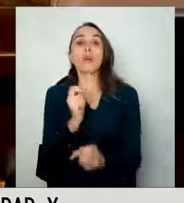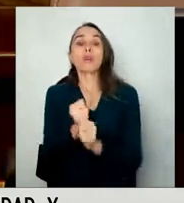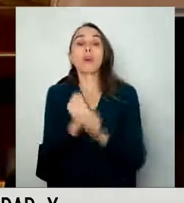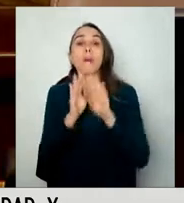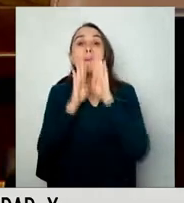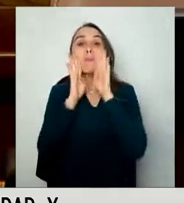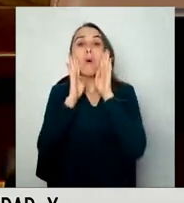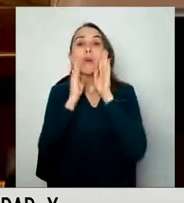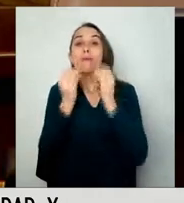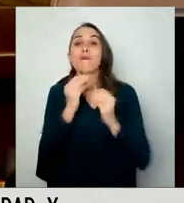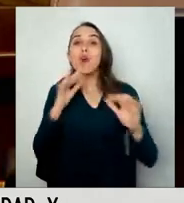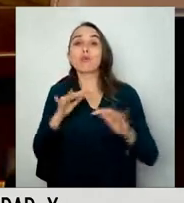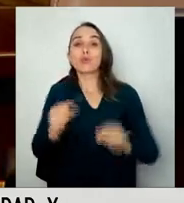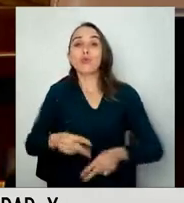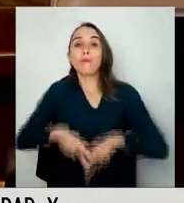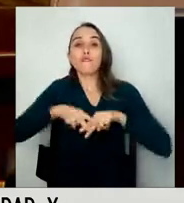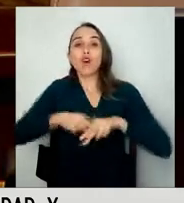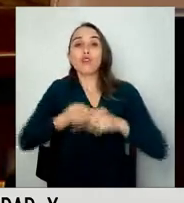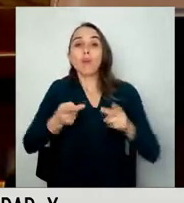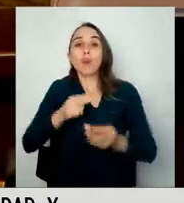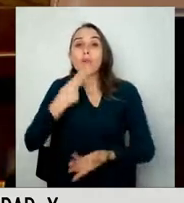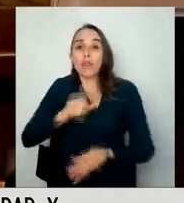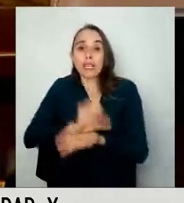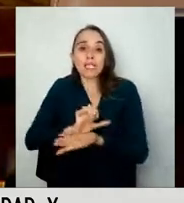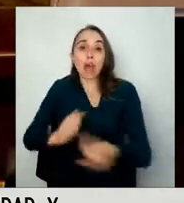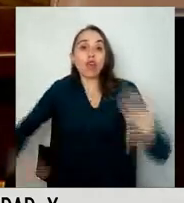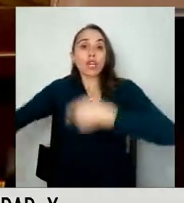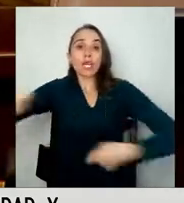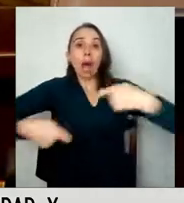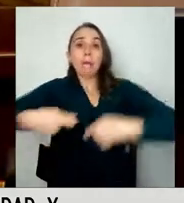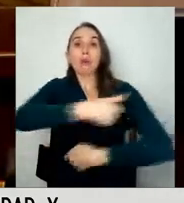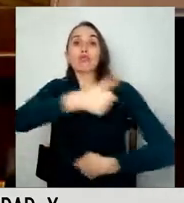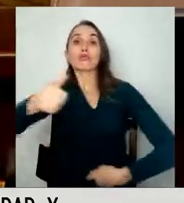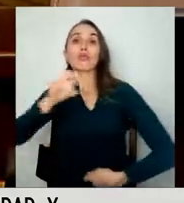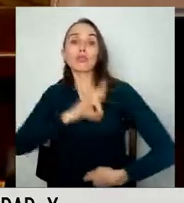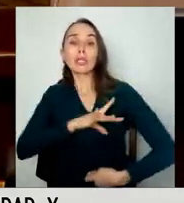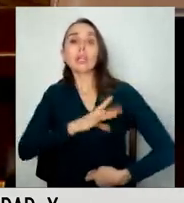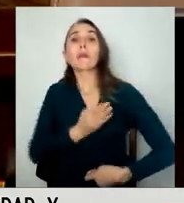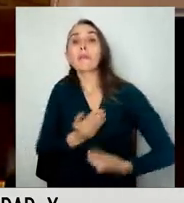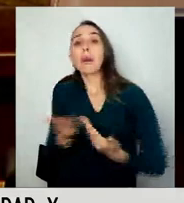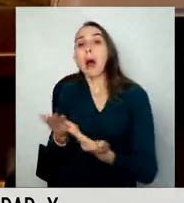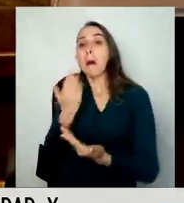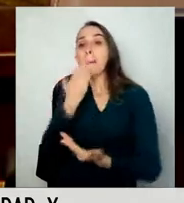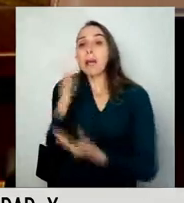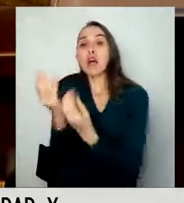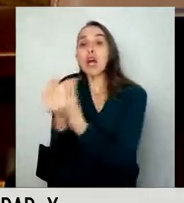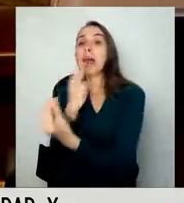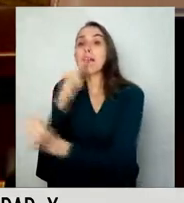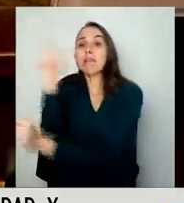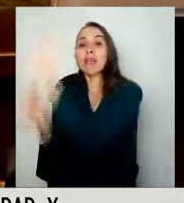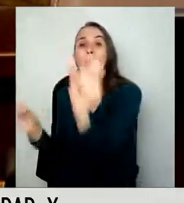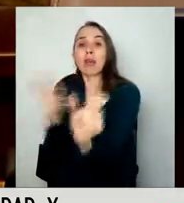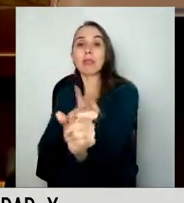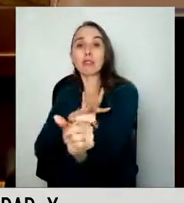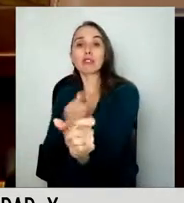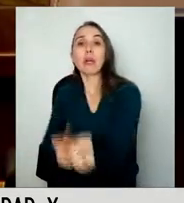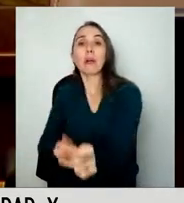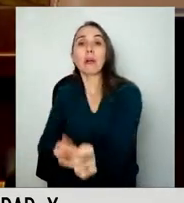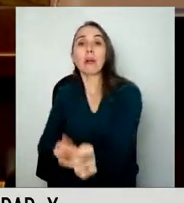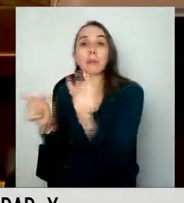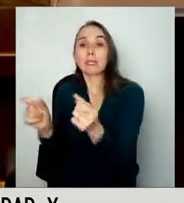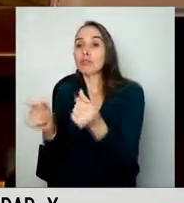que son de todos los chilenos y deben ir orientadas a mejorarle su calidad de vida especialmente a los más vulnerables